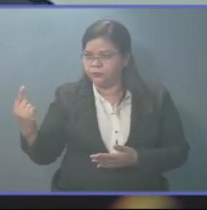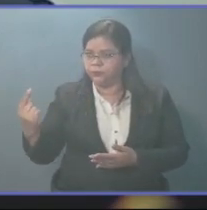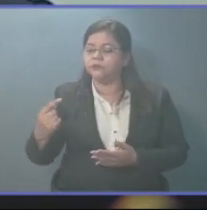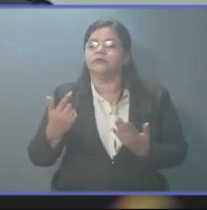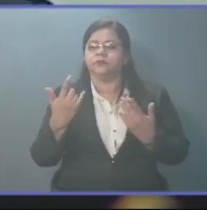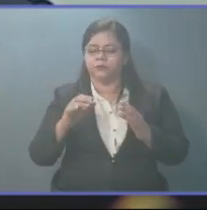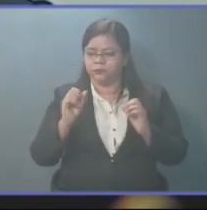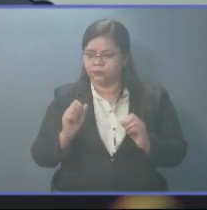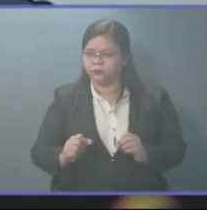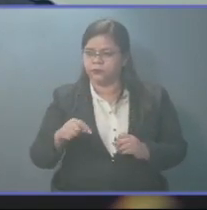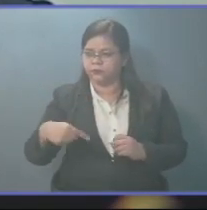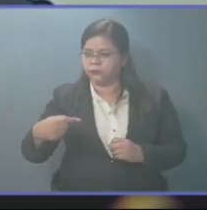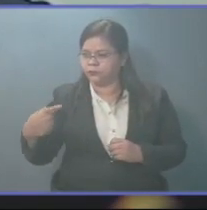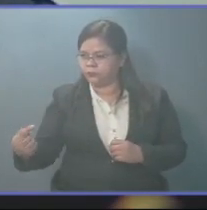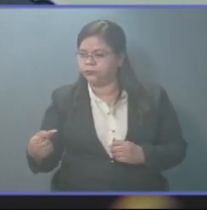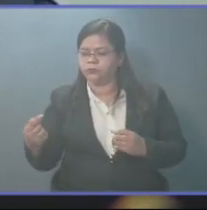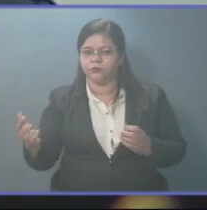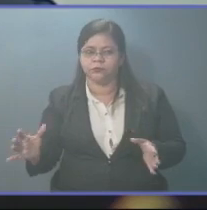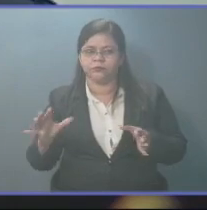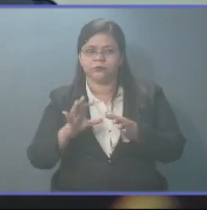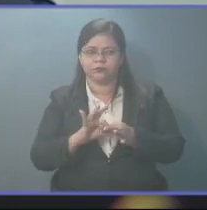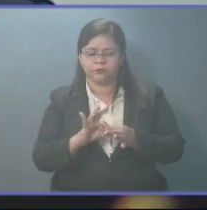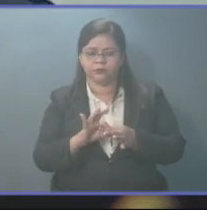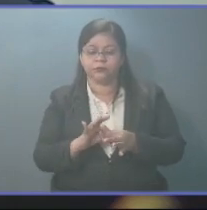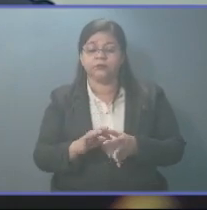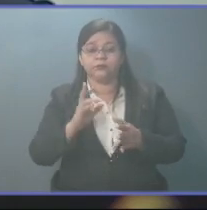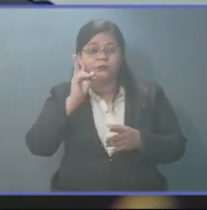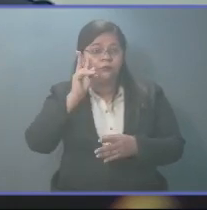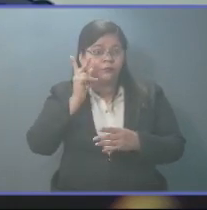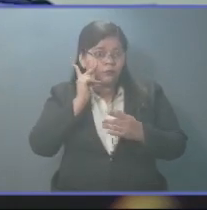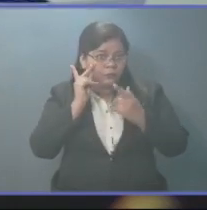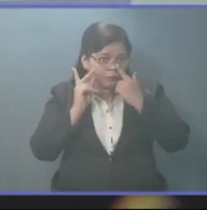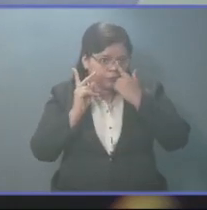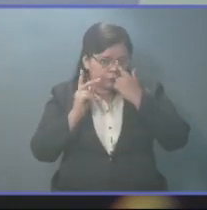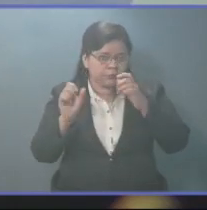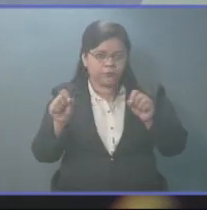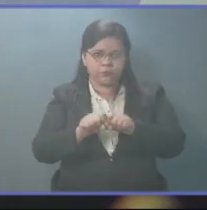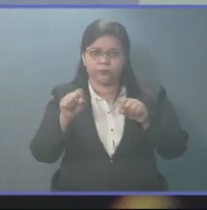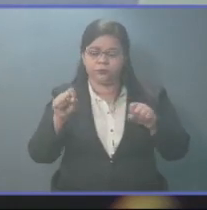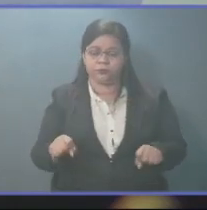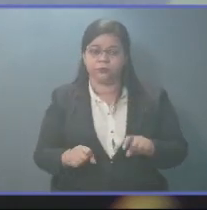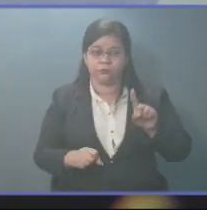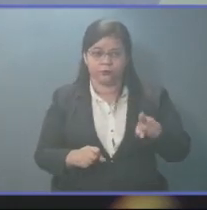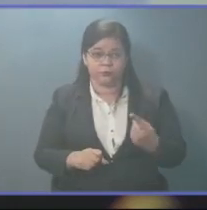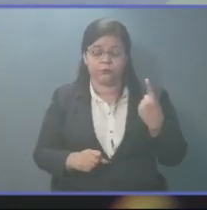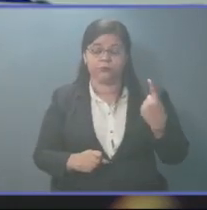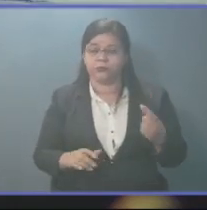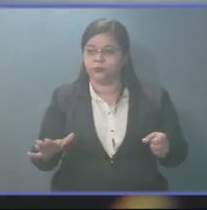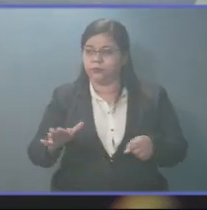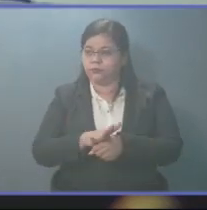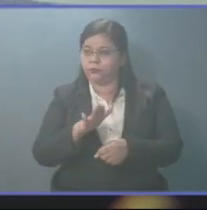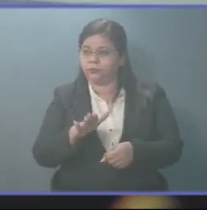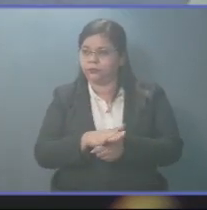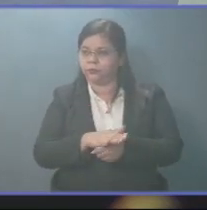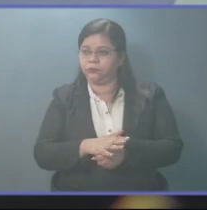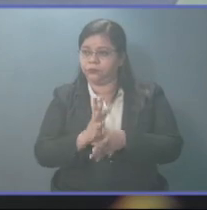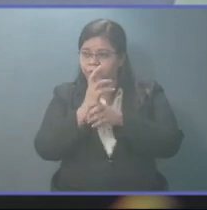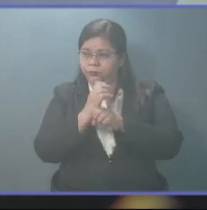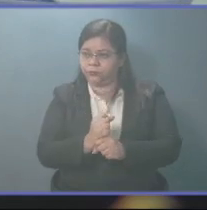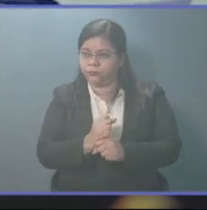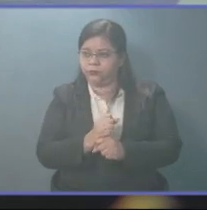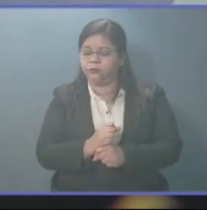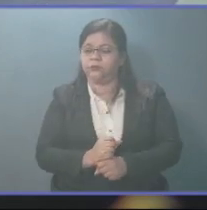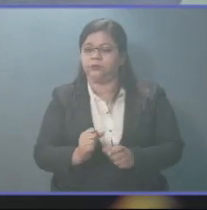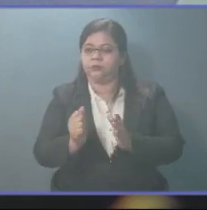sean consistentes entre sí, es decir, la creación de un sistema único, completo y confiable.